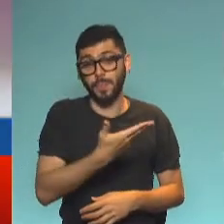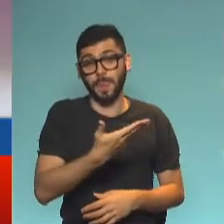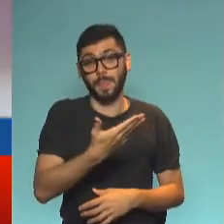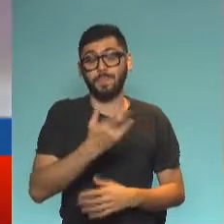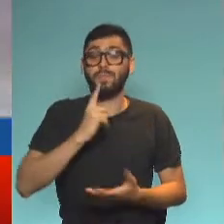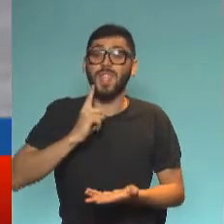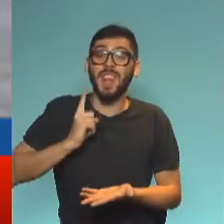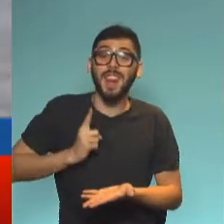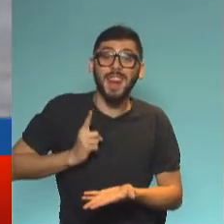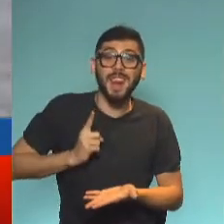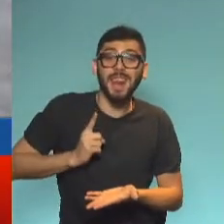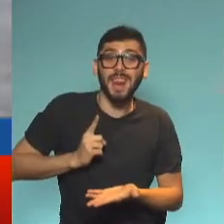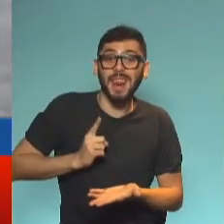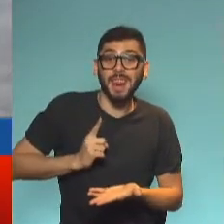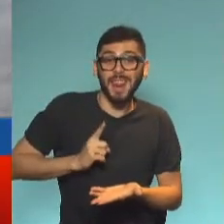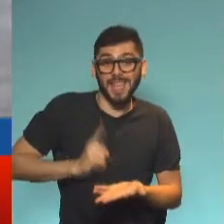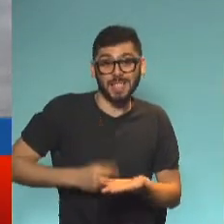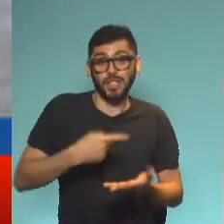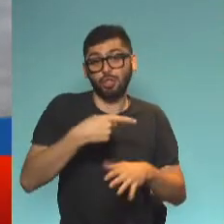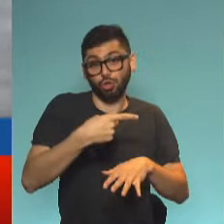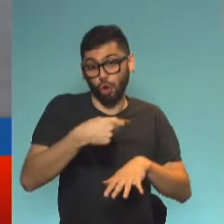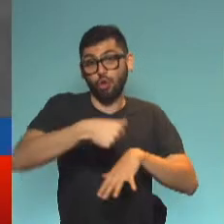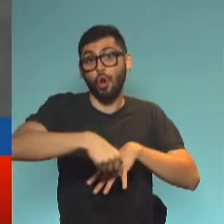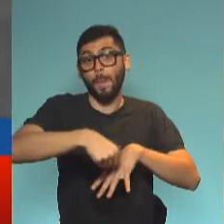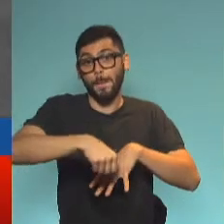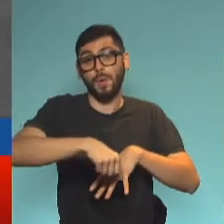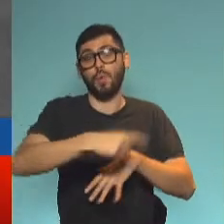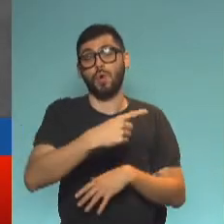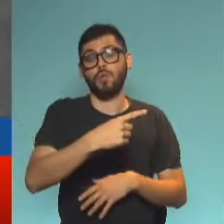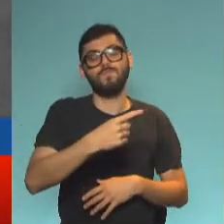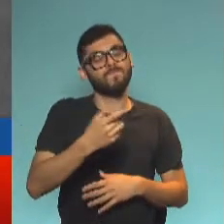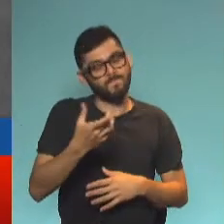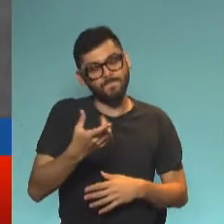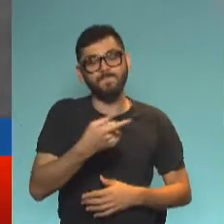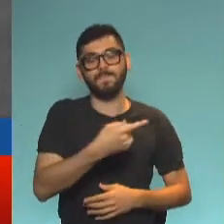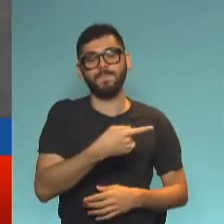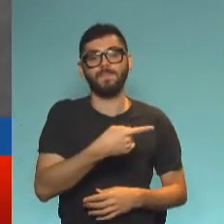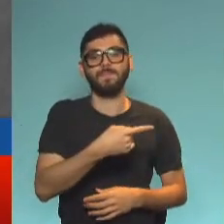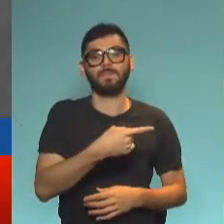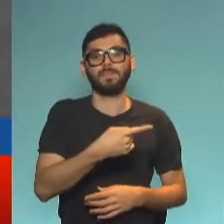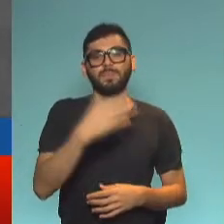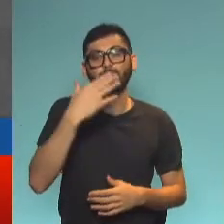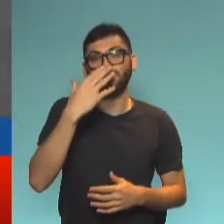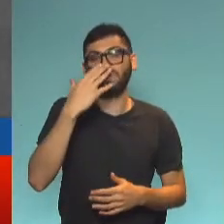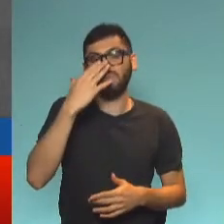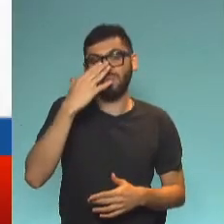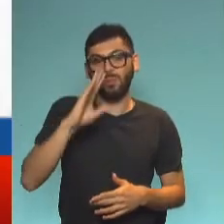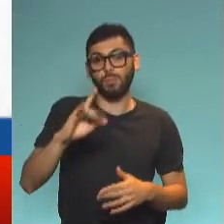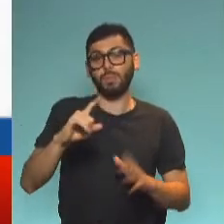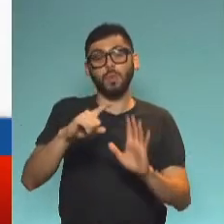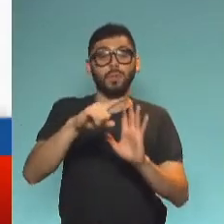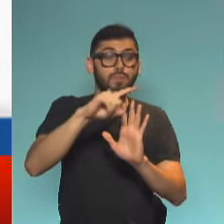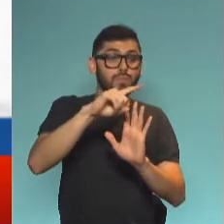la decisión que llevó adelante también la Conmebol fue finalmente no solo los protocolos